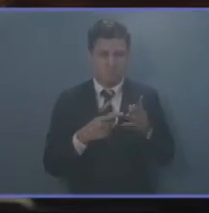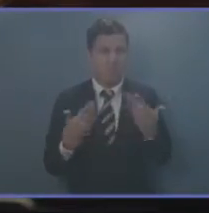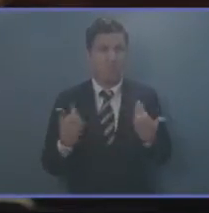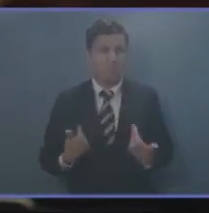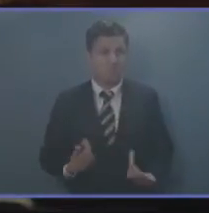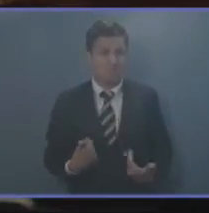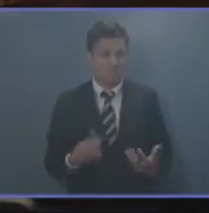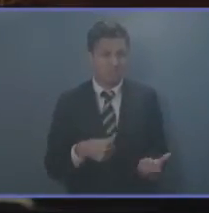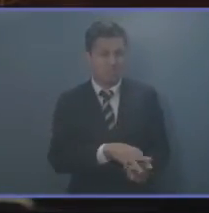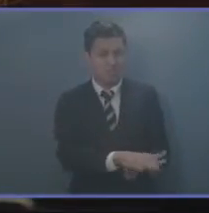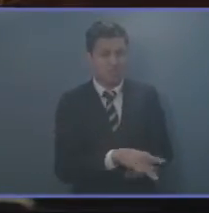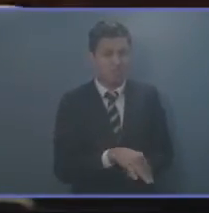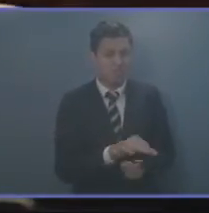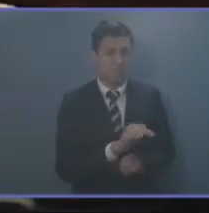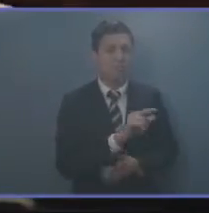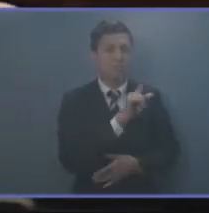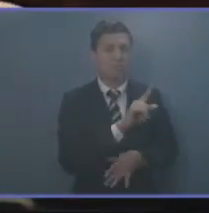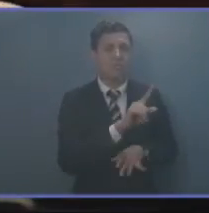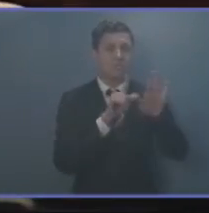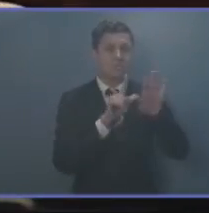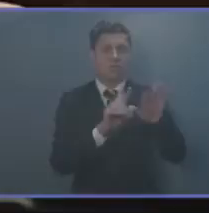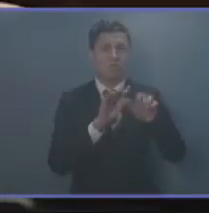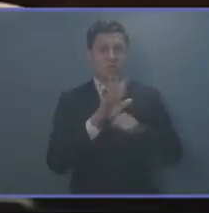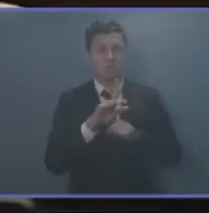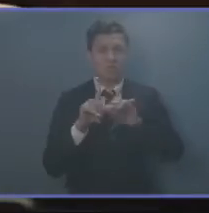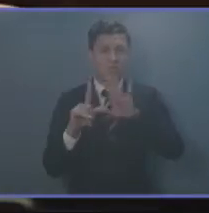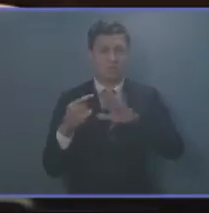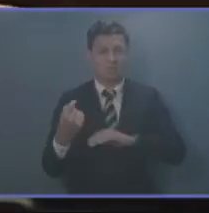al expediente número